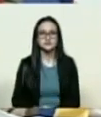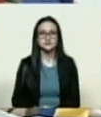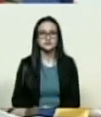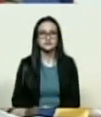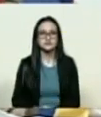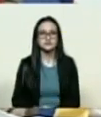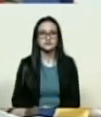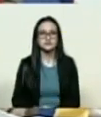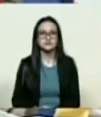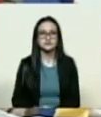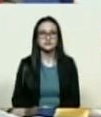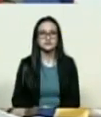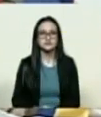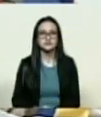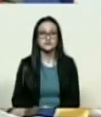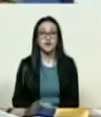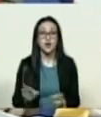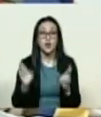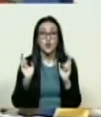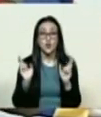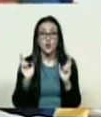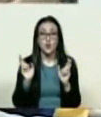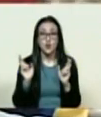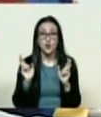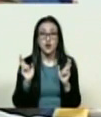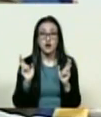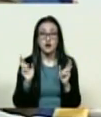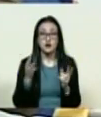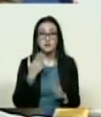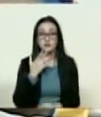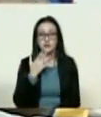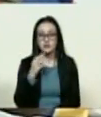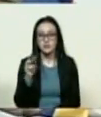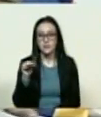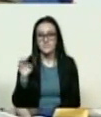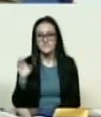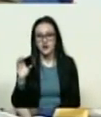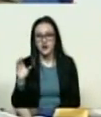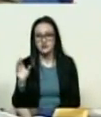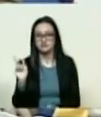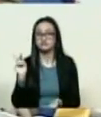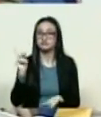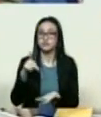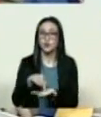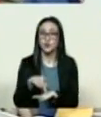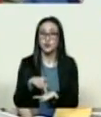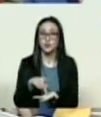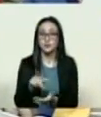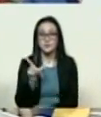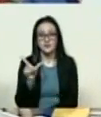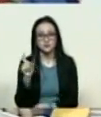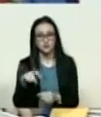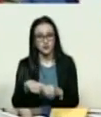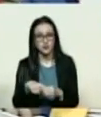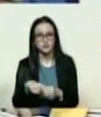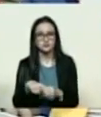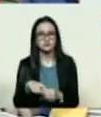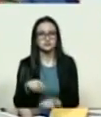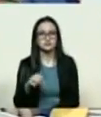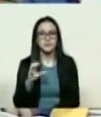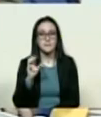contrario. Ojalá el que sea, por ejemplo, del MEC vaya también para el PSUV, el que sea del